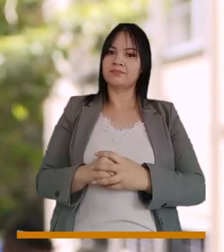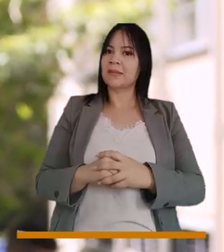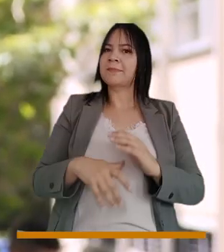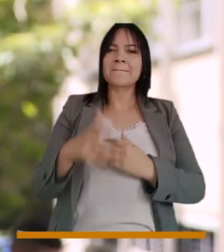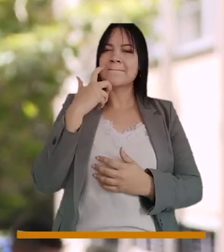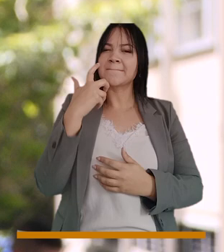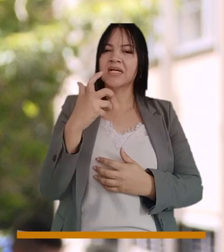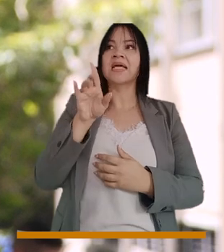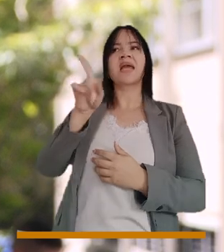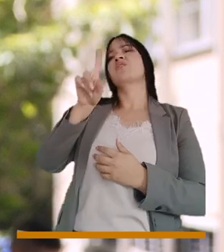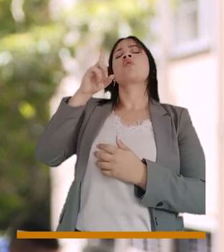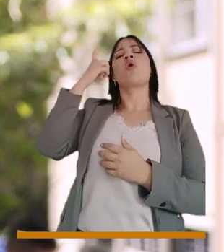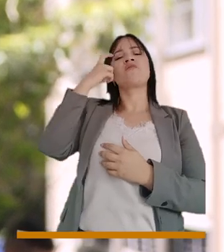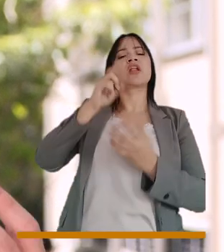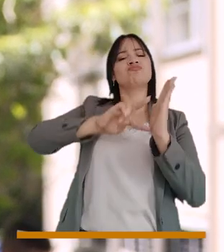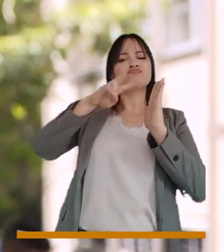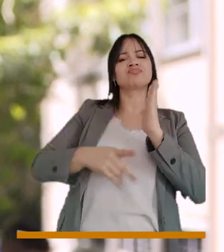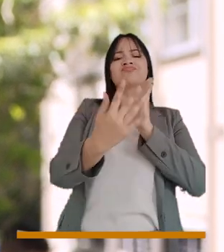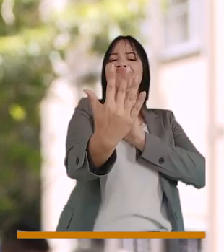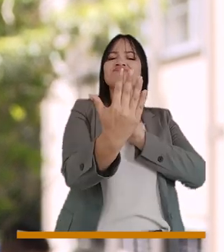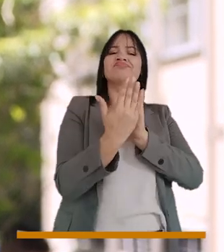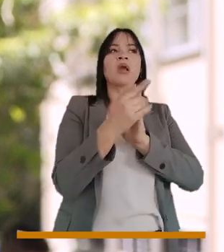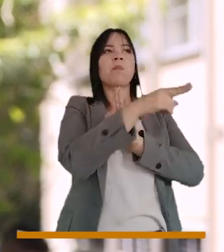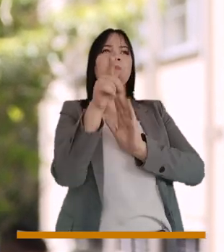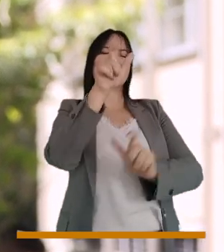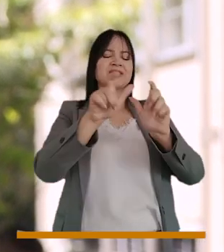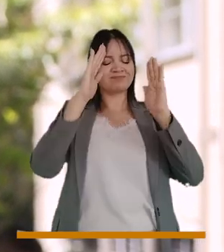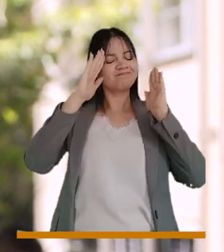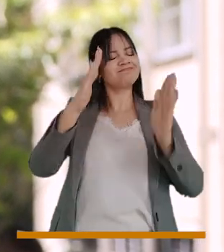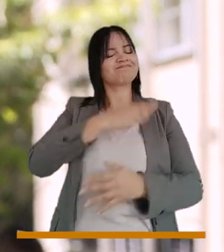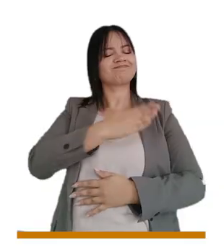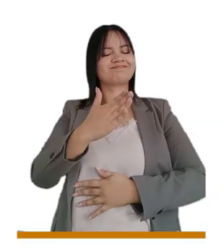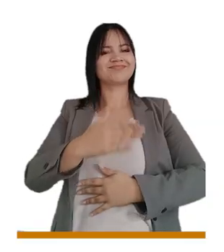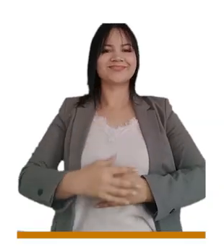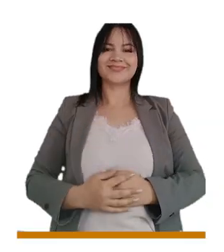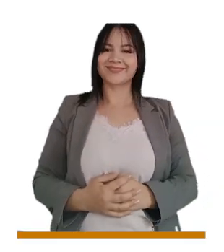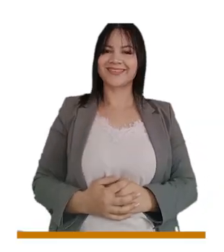pero sobre todo con un gobierno técnico y cercano, con y para la gente.